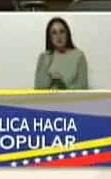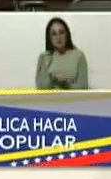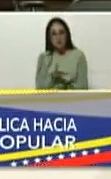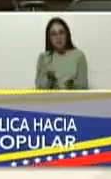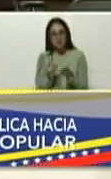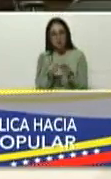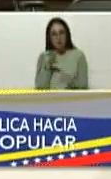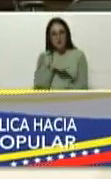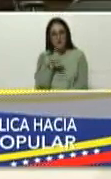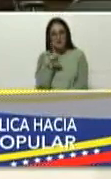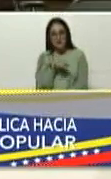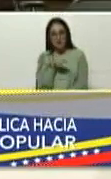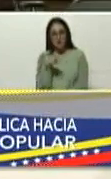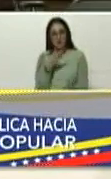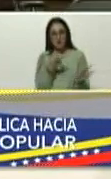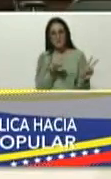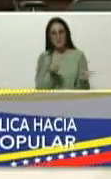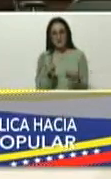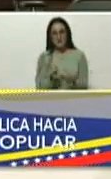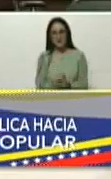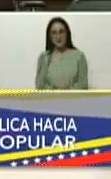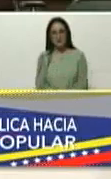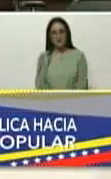protocolo, protoloco.